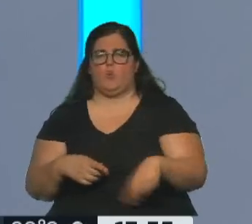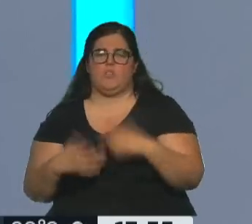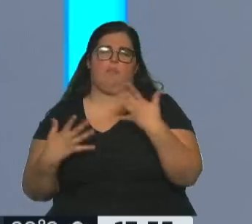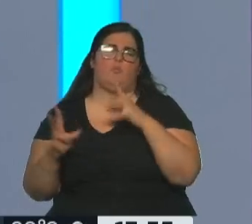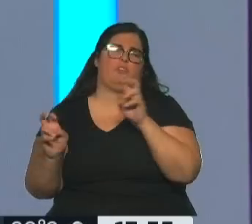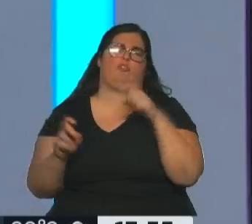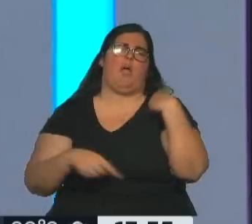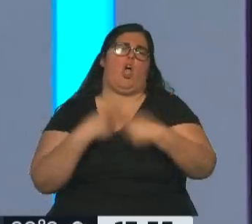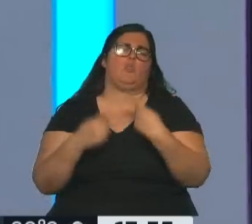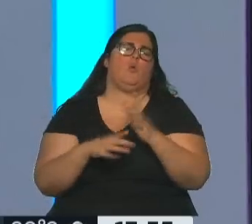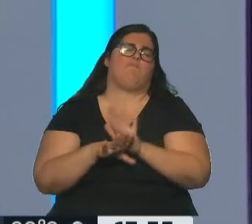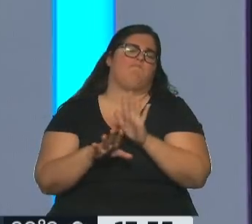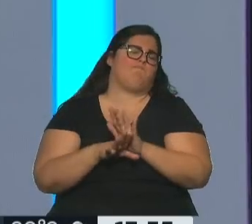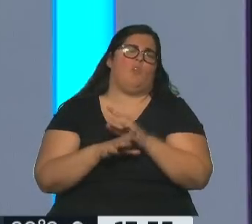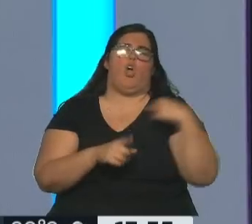sigue generando montón y un sinfín de repercusiones pero